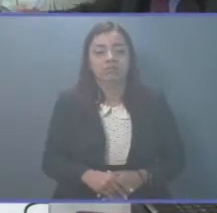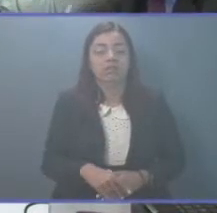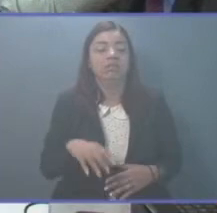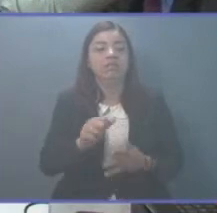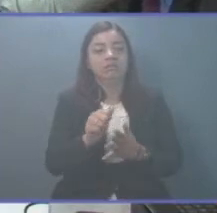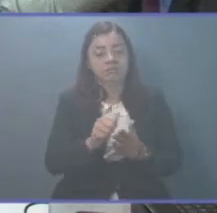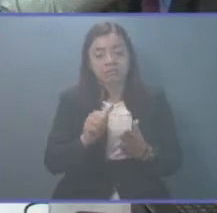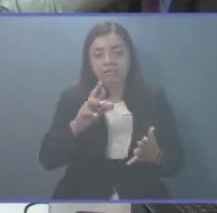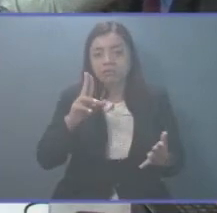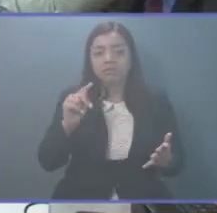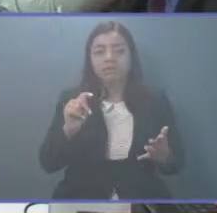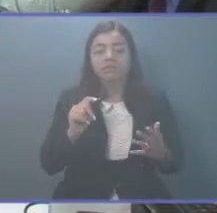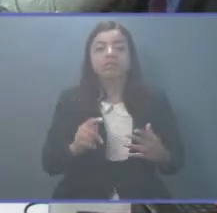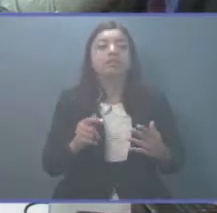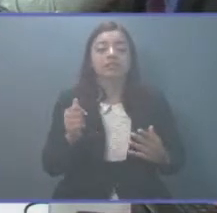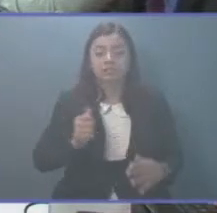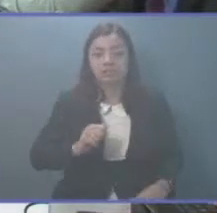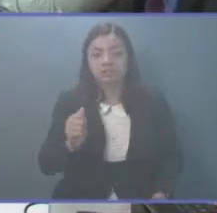Artículo